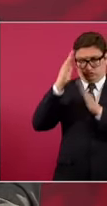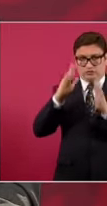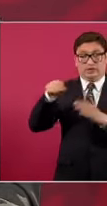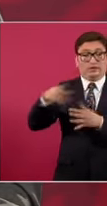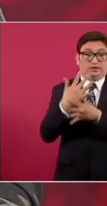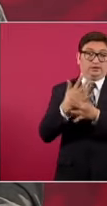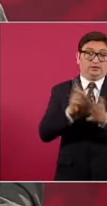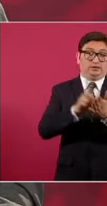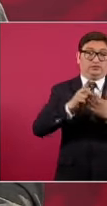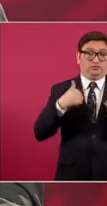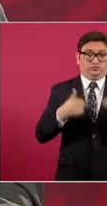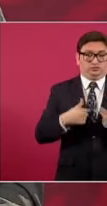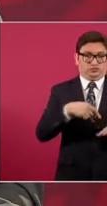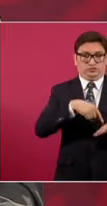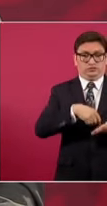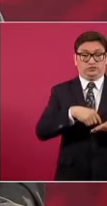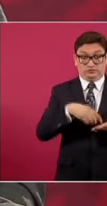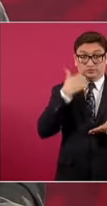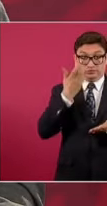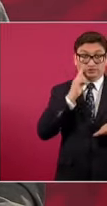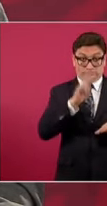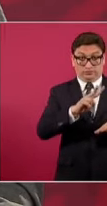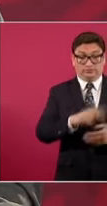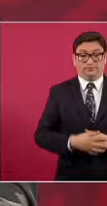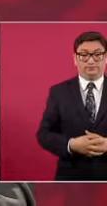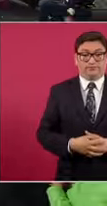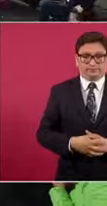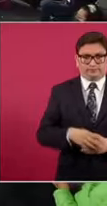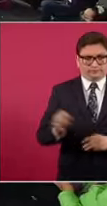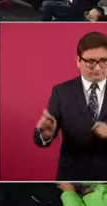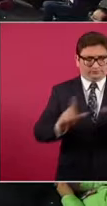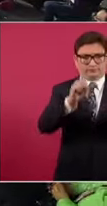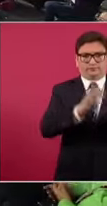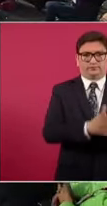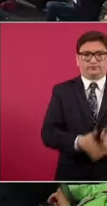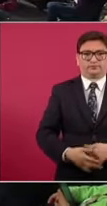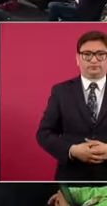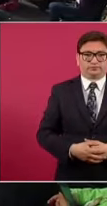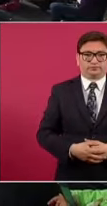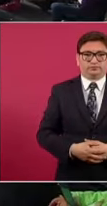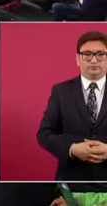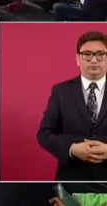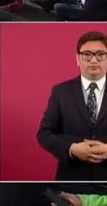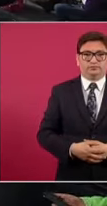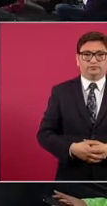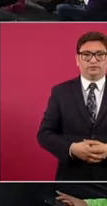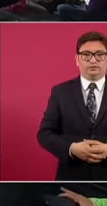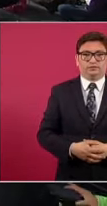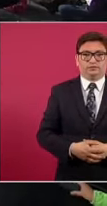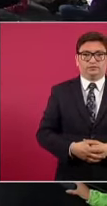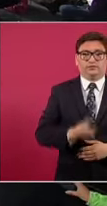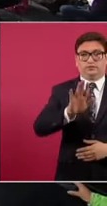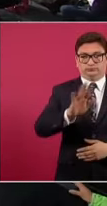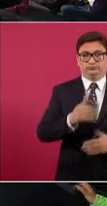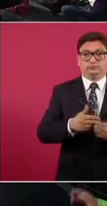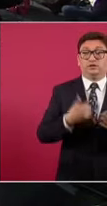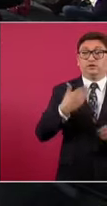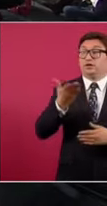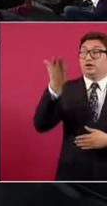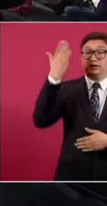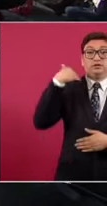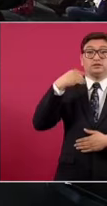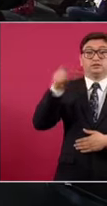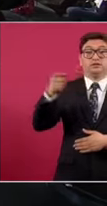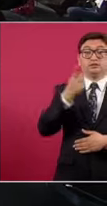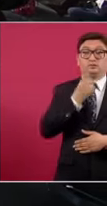derechos humanos. ¿Lo quieren ver? A ver, ponlo. Bueno, antes los policías